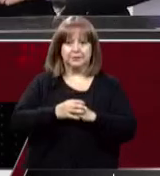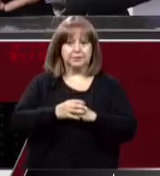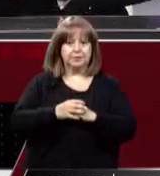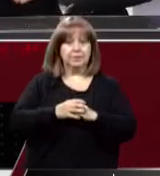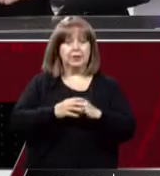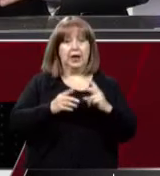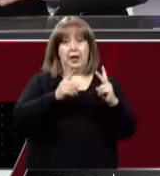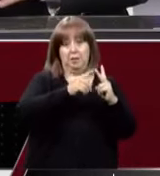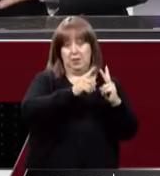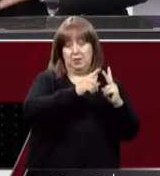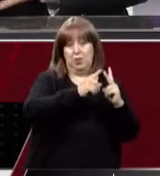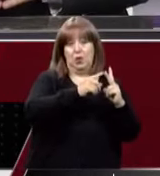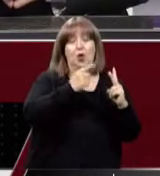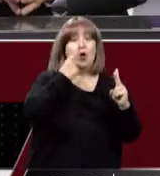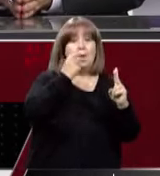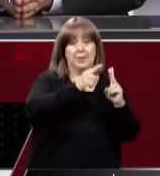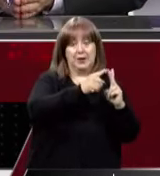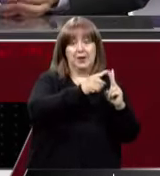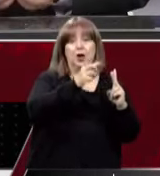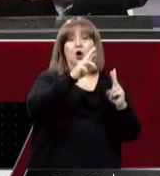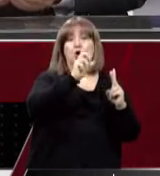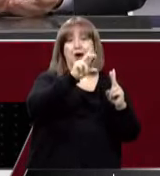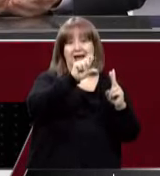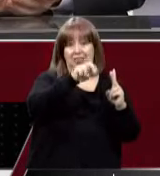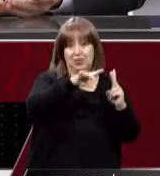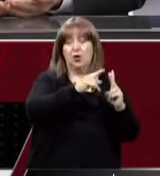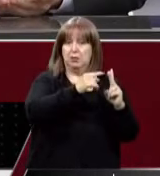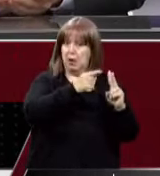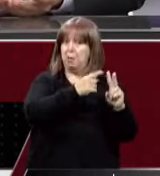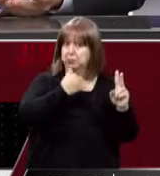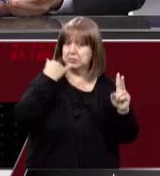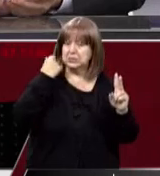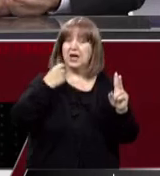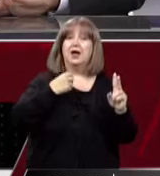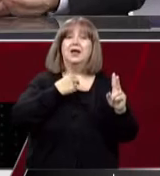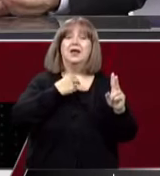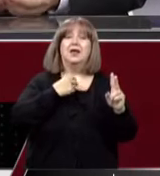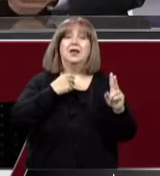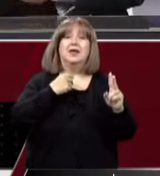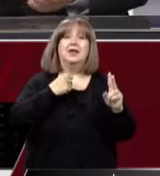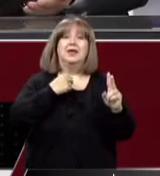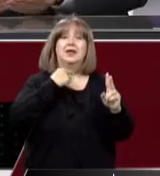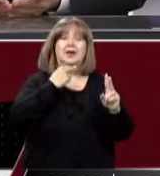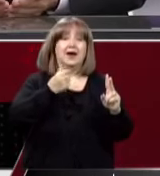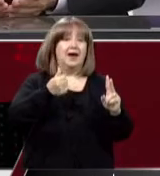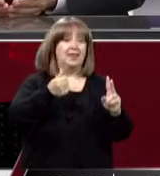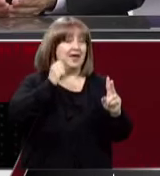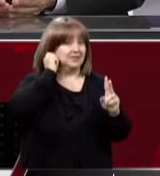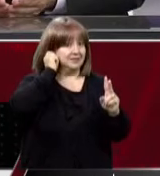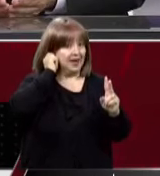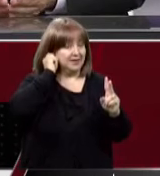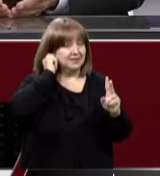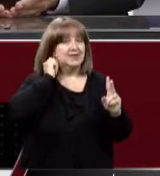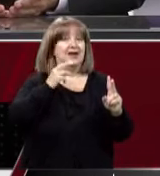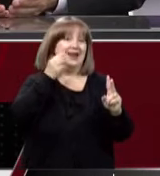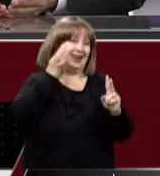Rolando Aquino o Ángel Rolando Aquino había quedado con ella en reconocer a su otra hija, esta nena de 6 años. ¿Qué le había dicho? ¿Qué le había prometido